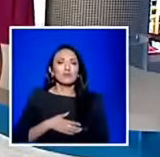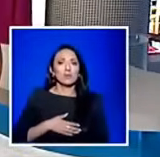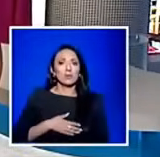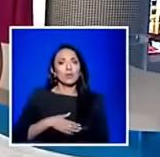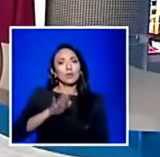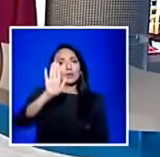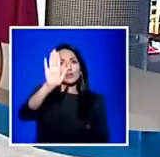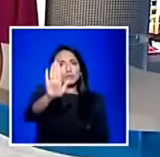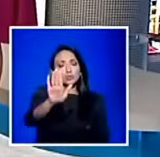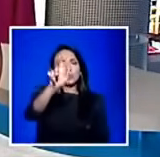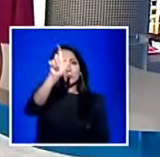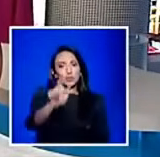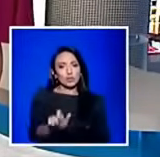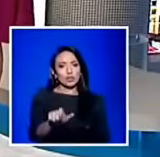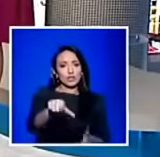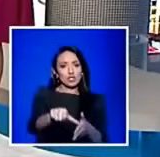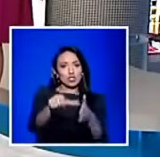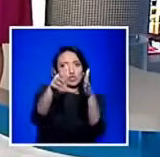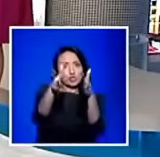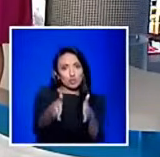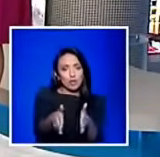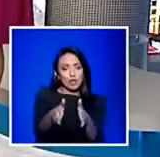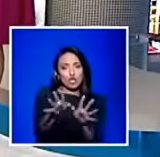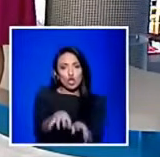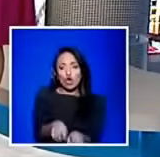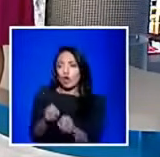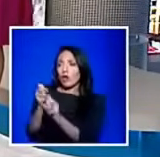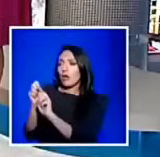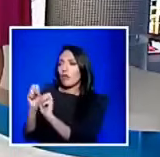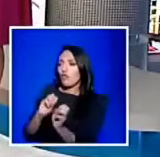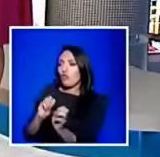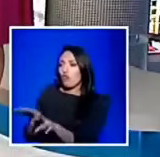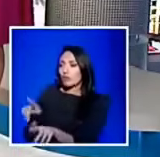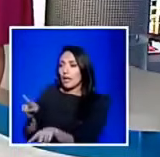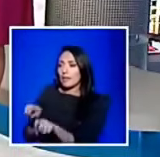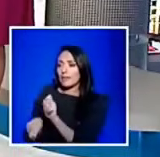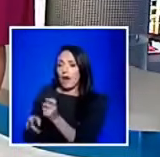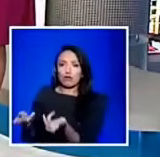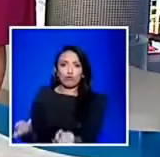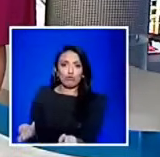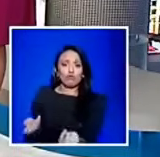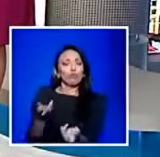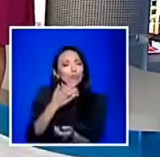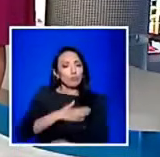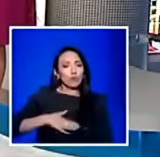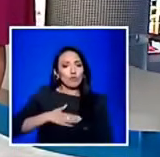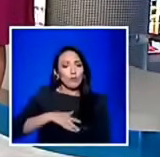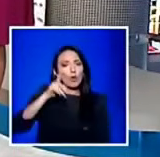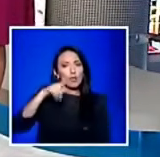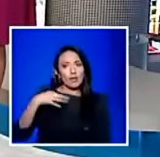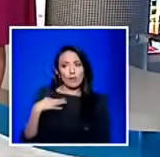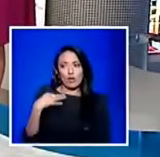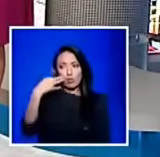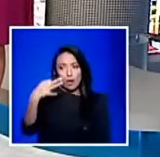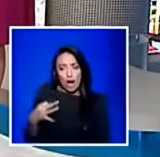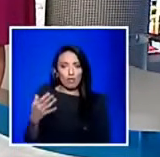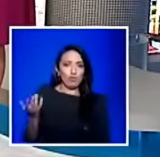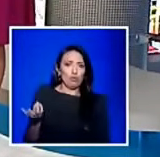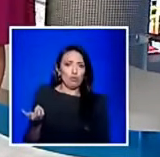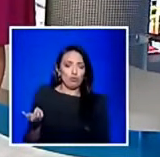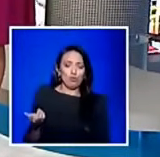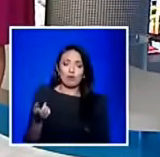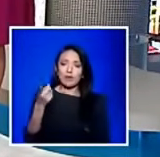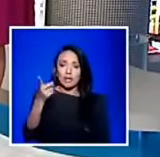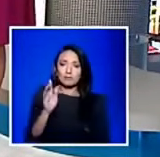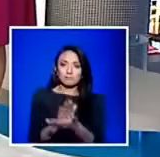como ciudadanos también, con nuestros desechos, aportamos a esos daños. Así que, por favor, hay que ser buenos ciudadanos y, en todo caso, se